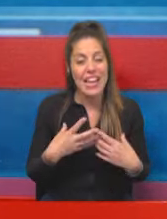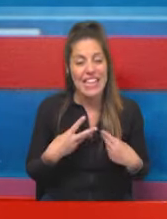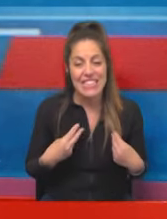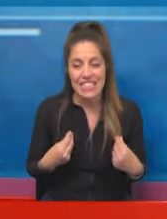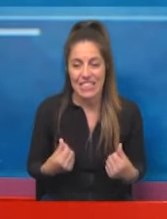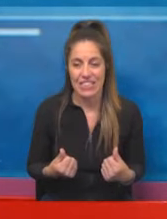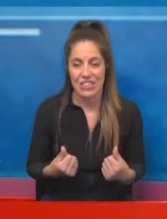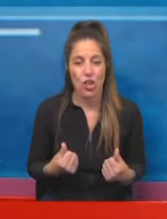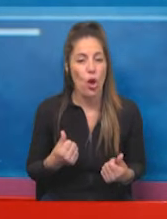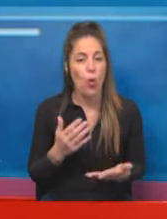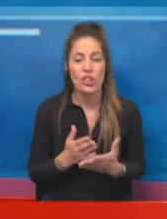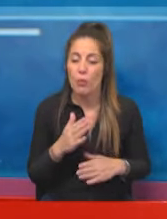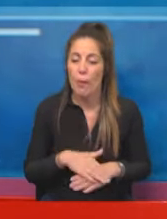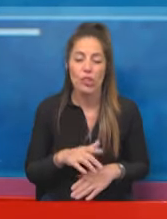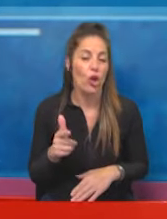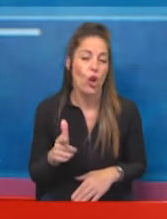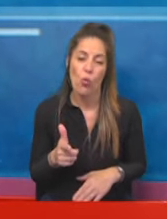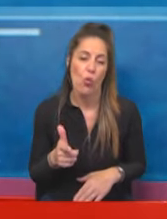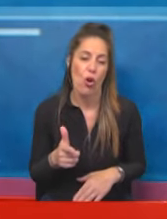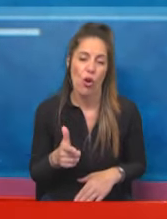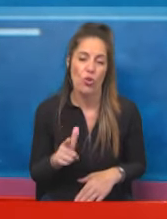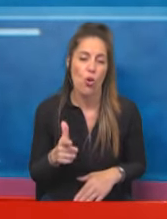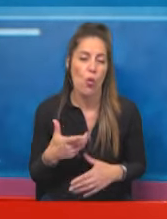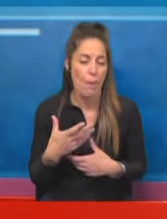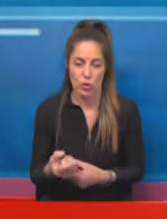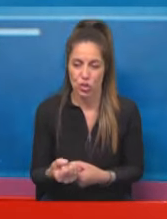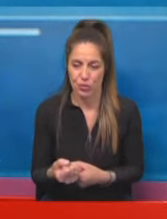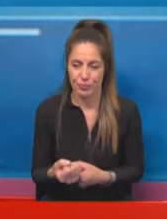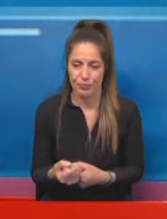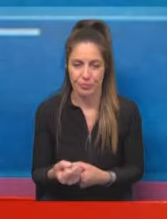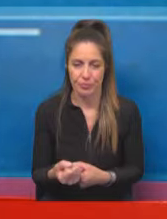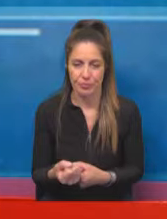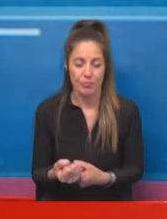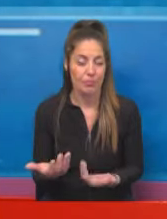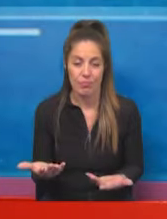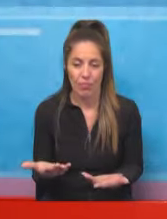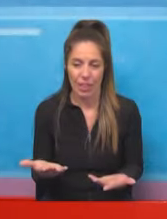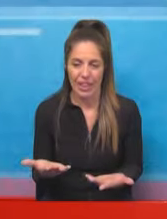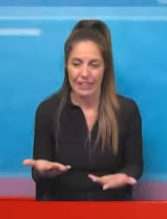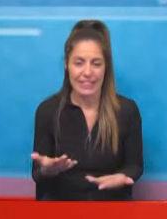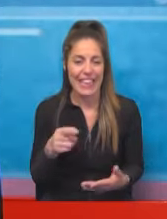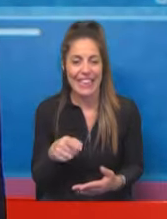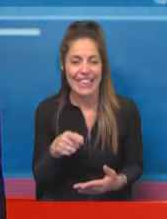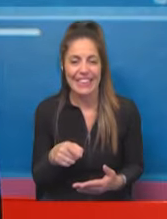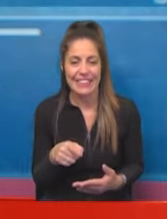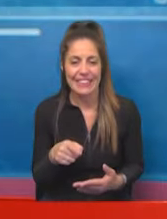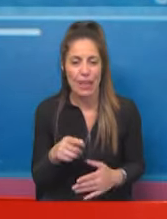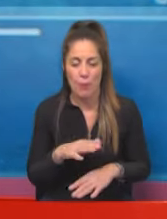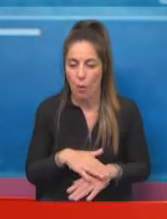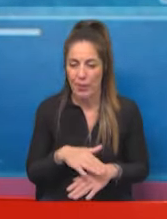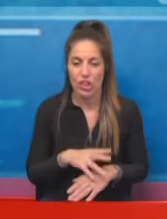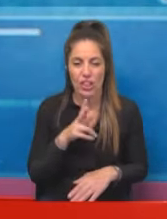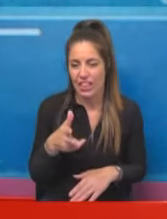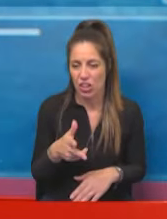de que en última instancia no hubo no hubo apoyo lo que que que que esta esta en esta instancia